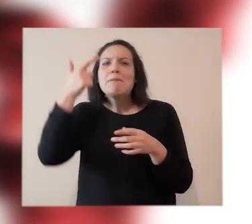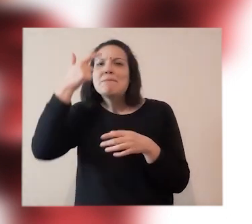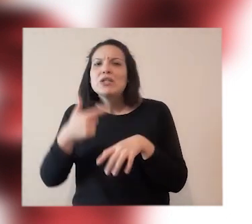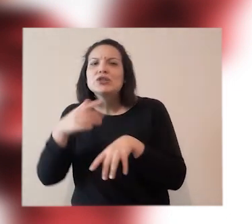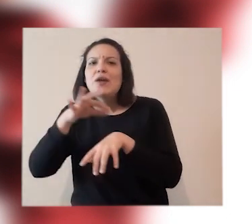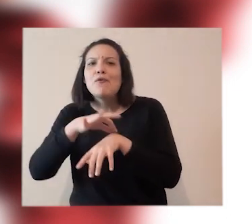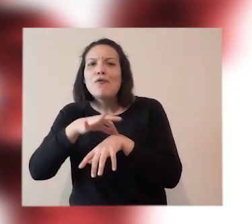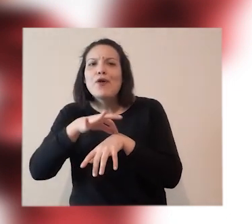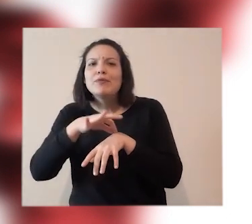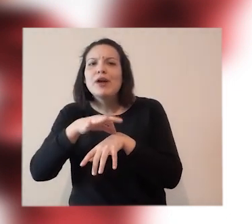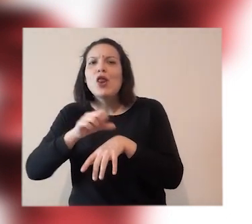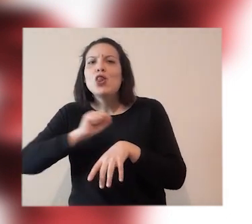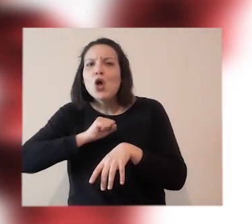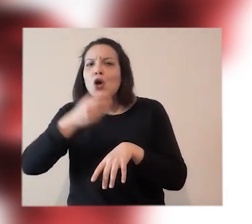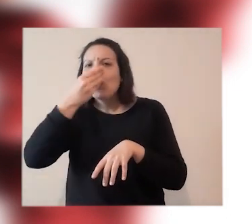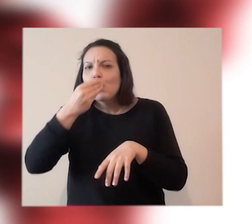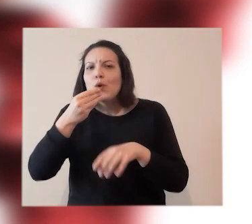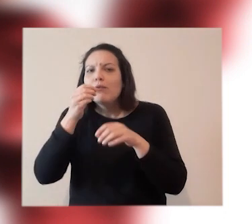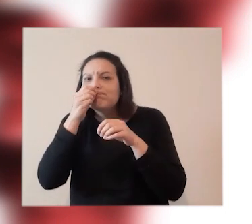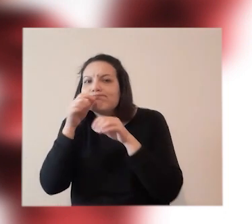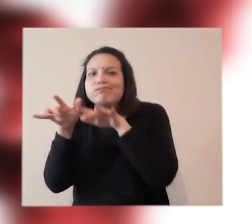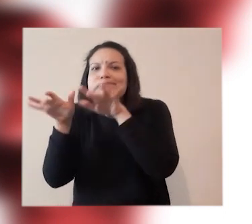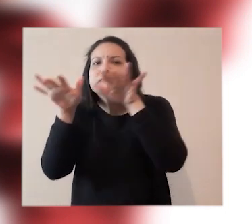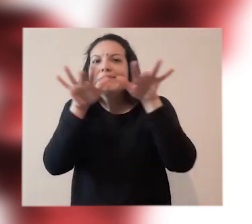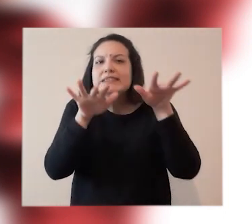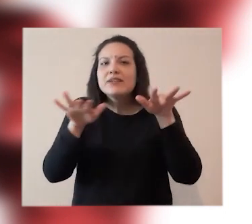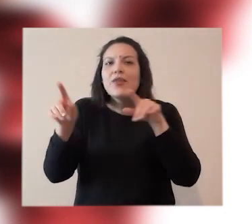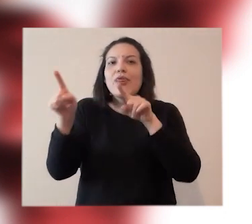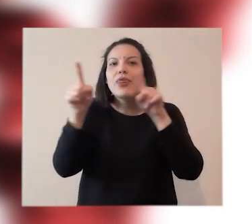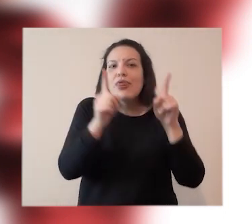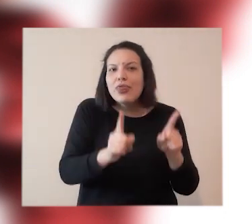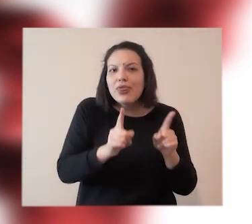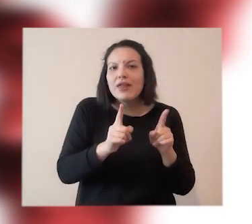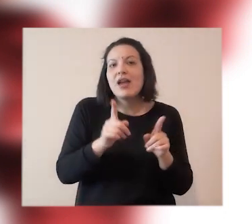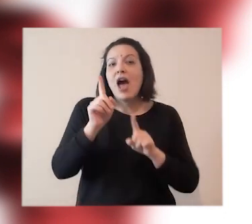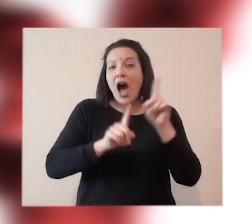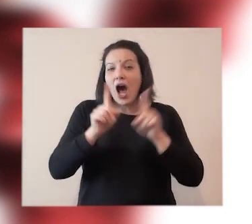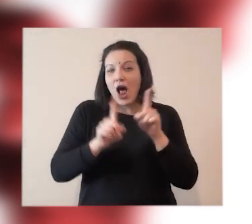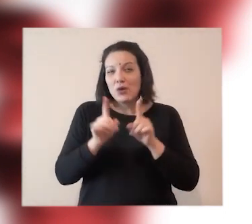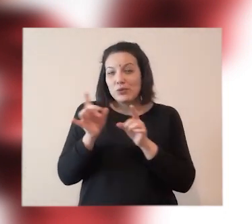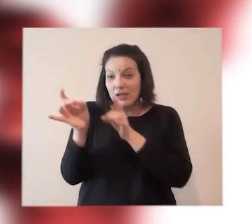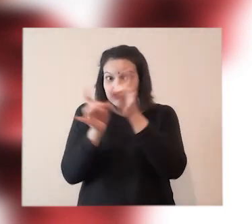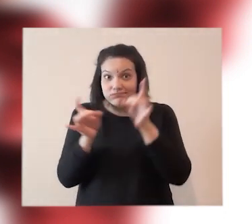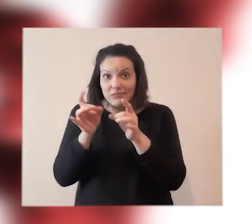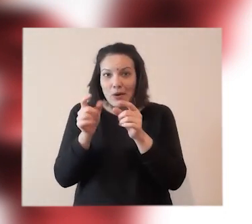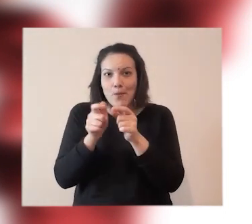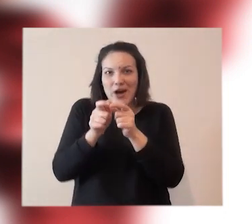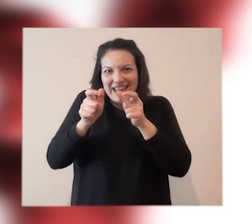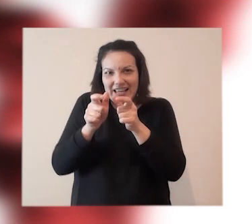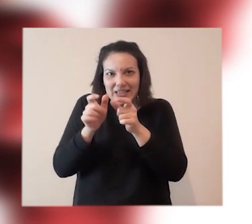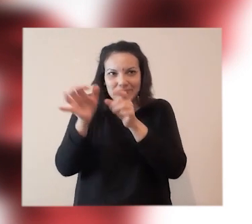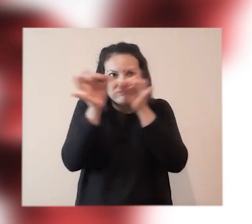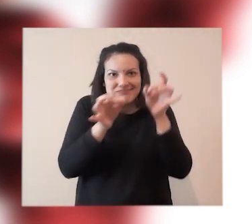enferma, cuando tose o estornuda. Entonces, hay partículas que son las más grandes, que son las que se depositan rápidamente